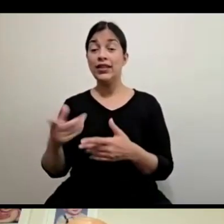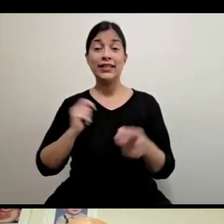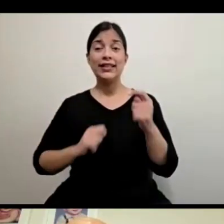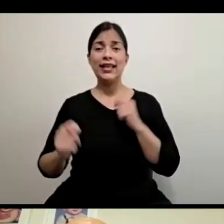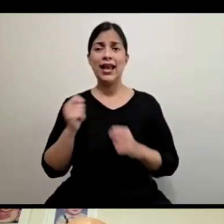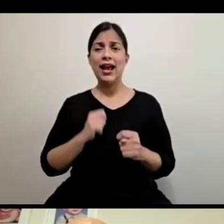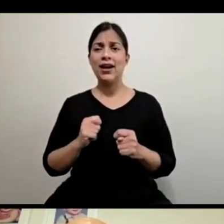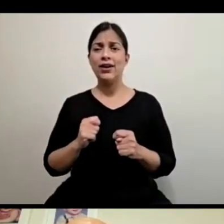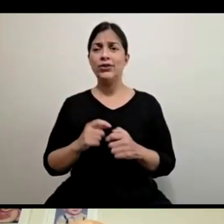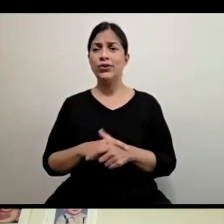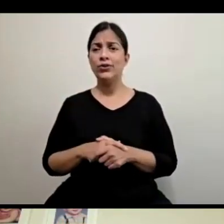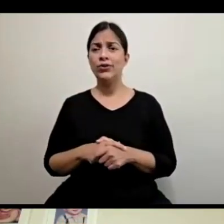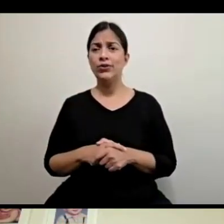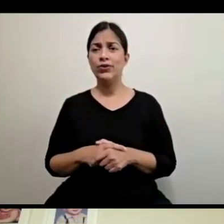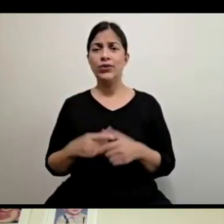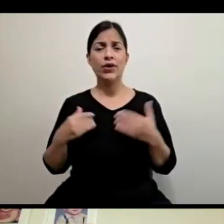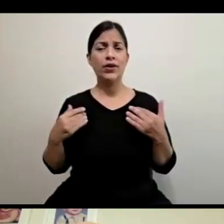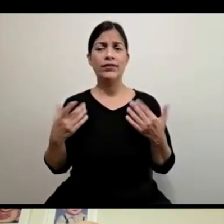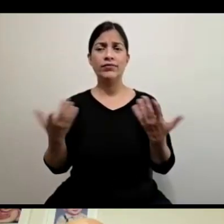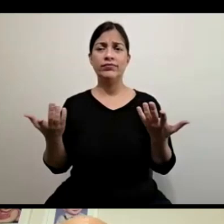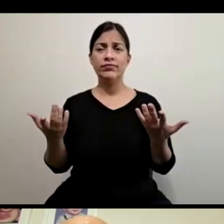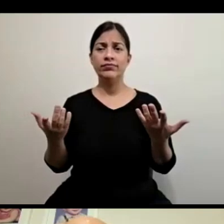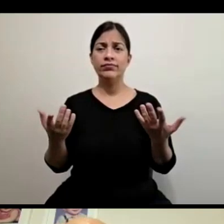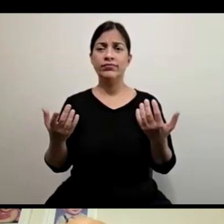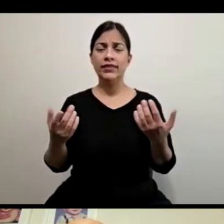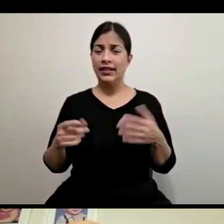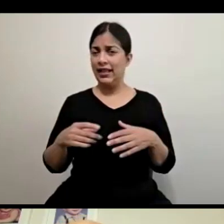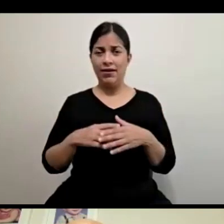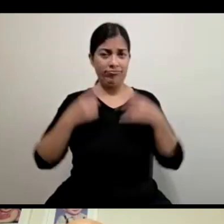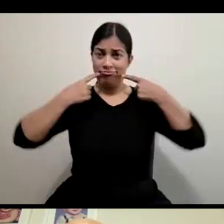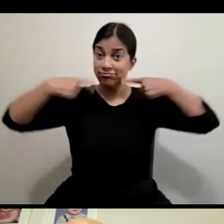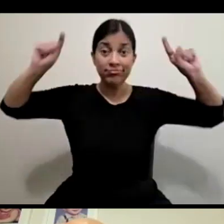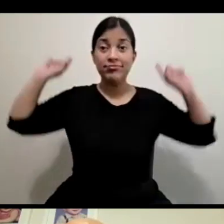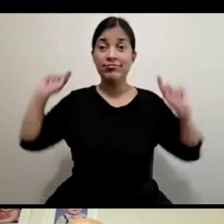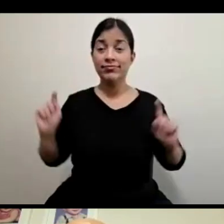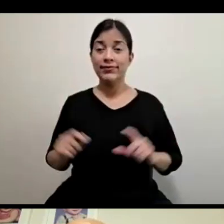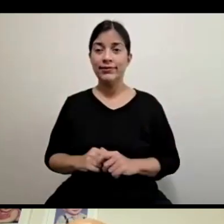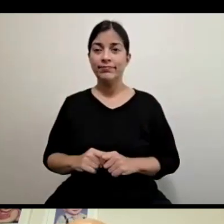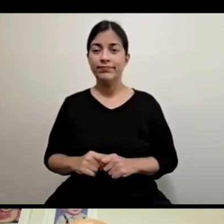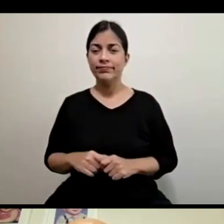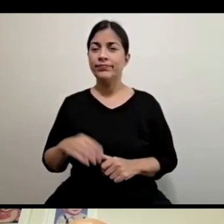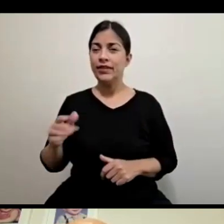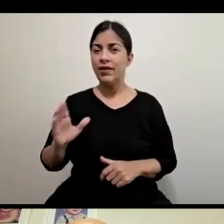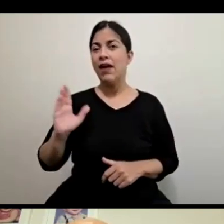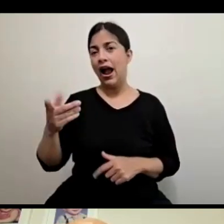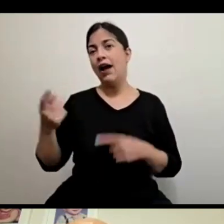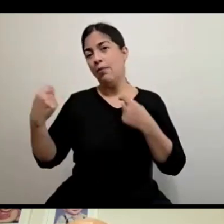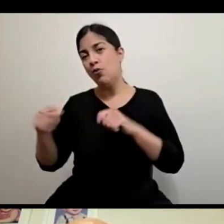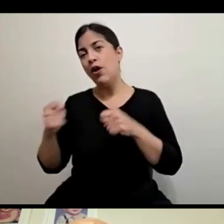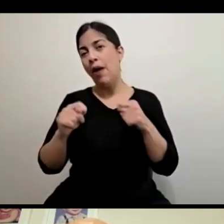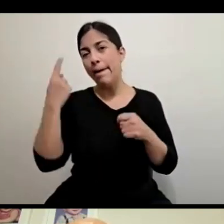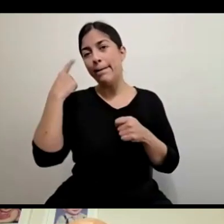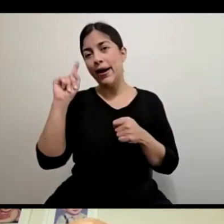estaba en su pleno, ¿verdad? El Teatro Silvia Resach está en su pleno apogeo. Y allí iban a hacer unas pruebas para